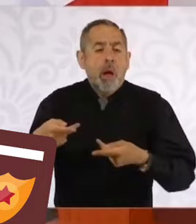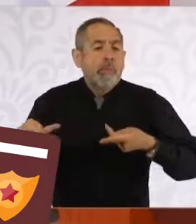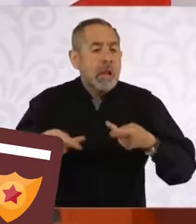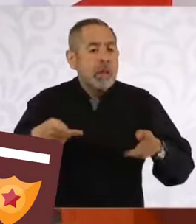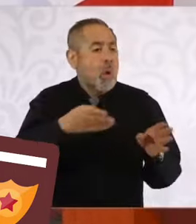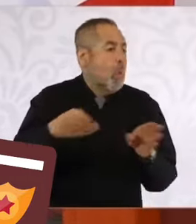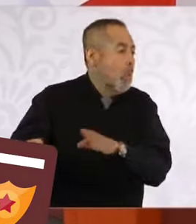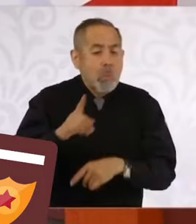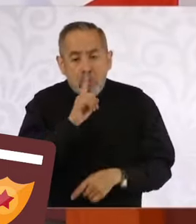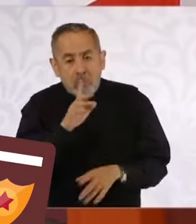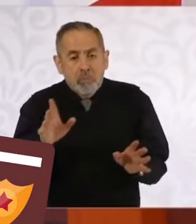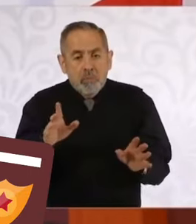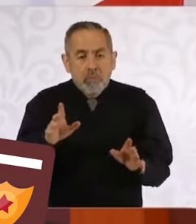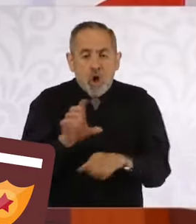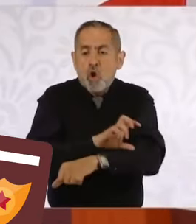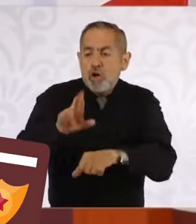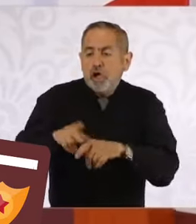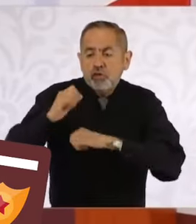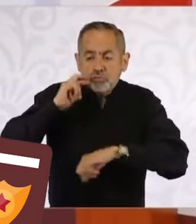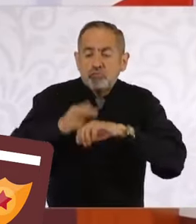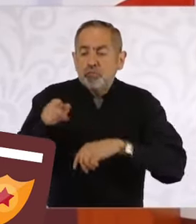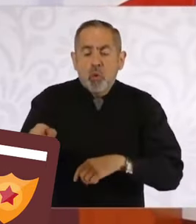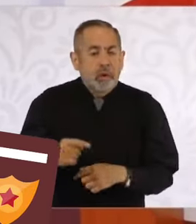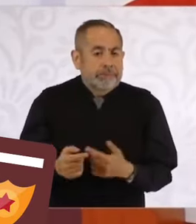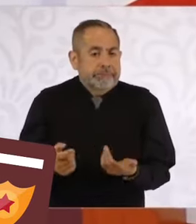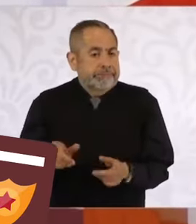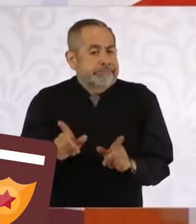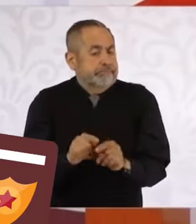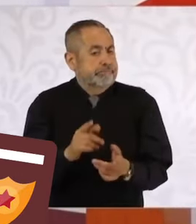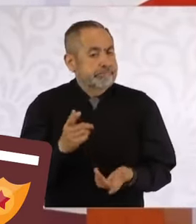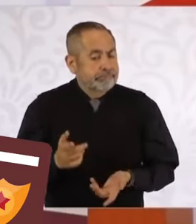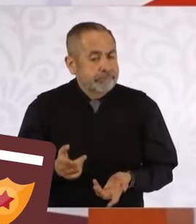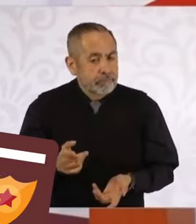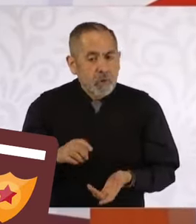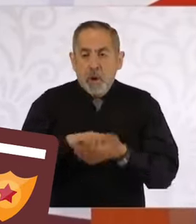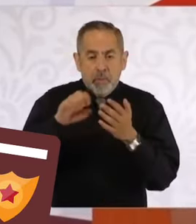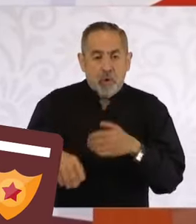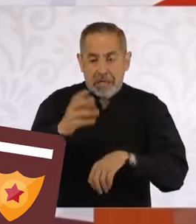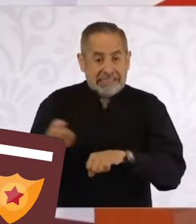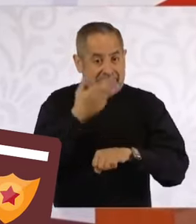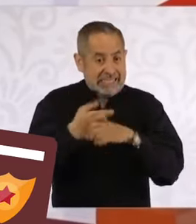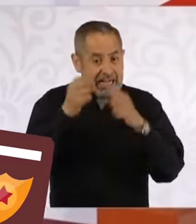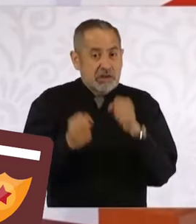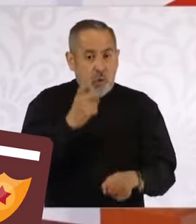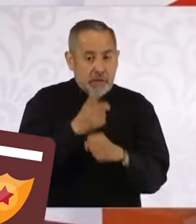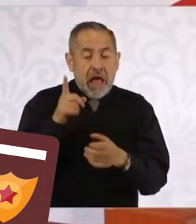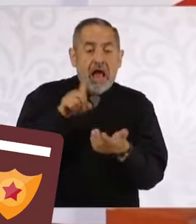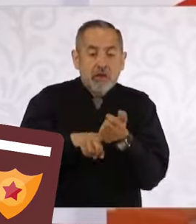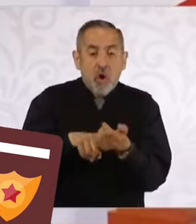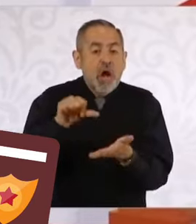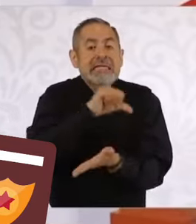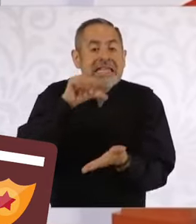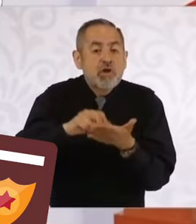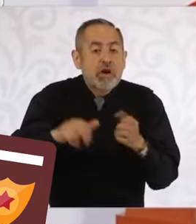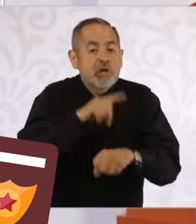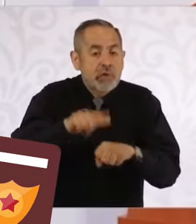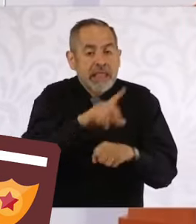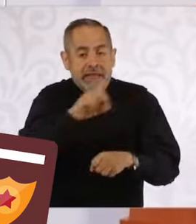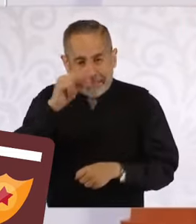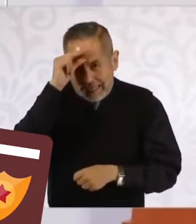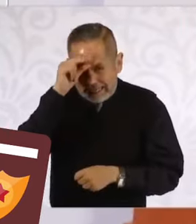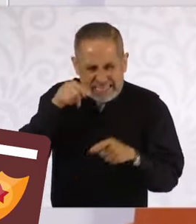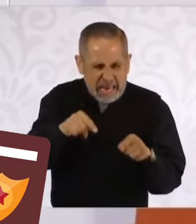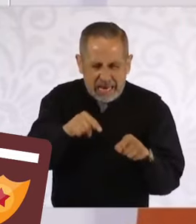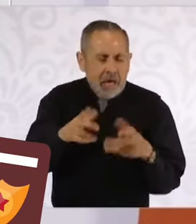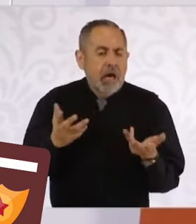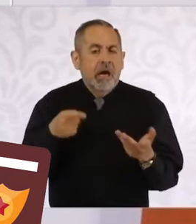planeación y algunas tareas de coordinación. Dentro, por ejemplo, de la Secretaría de Seguridad Ciudadana está el Centro Nacional de Inteligencia, cuya